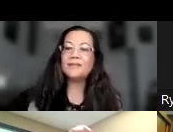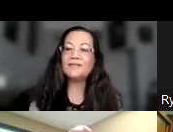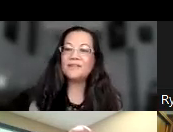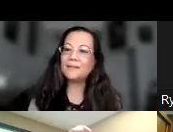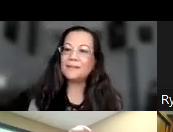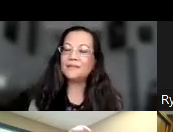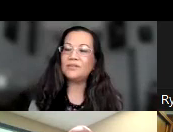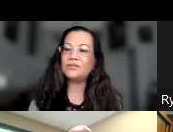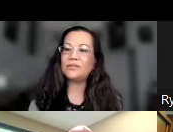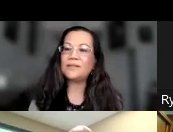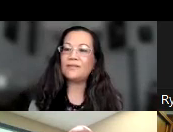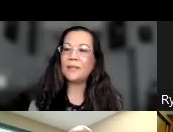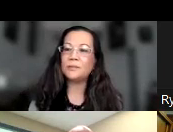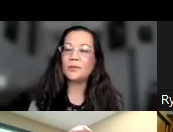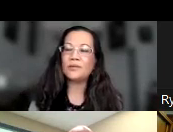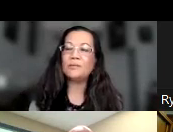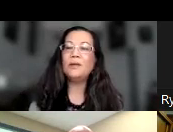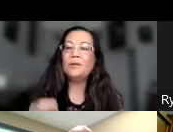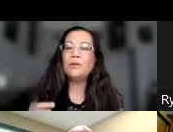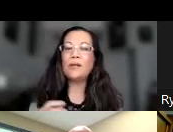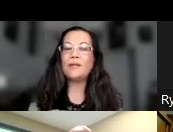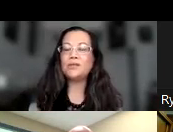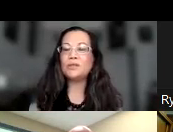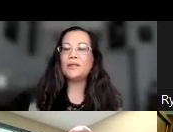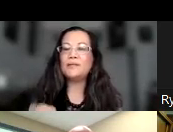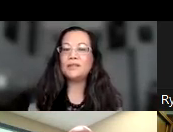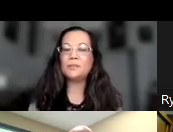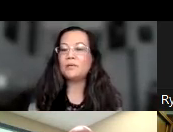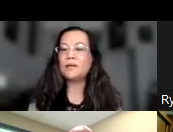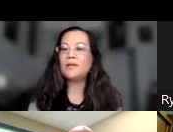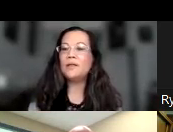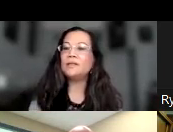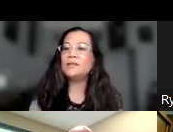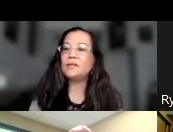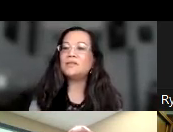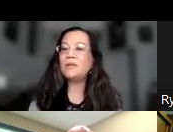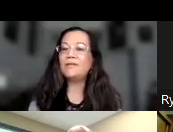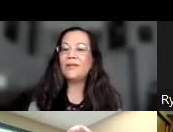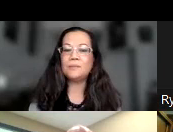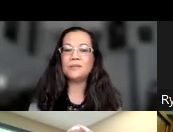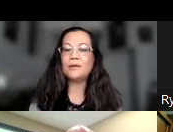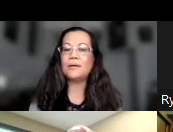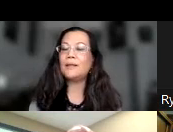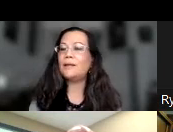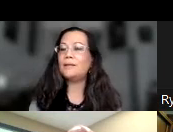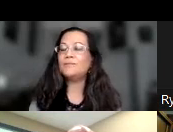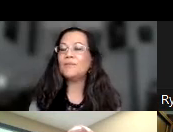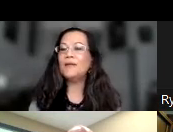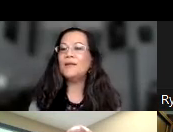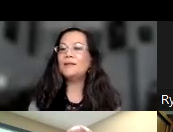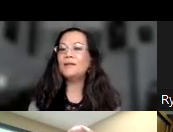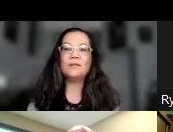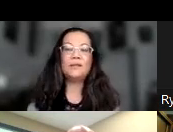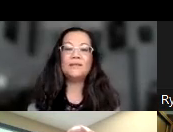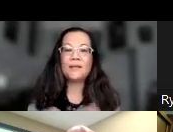estas. Entonces, el programa de vendedores a una promotora, porque queremos asegurarnos de que este programa continúe